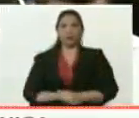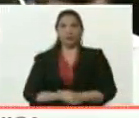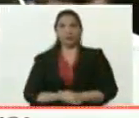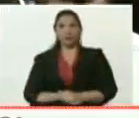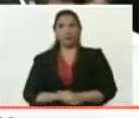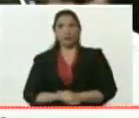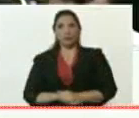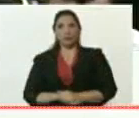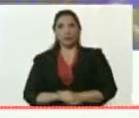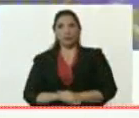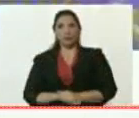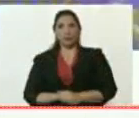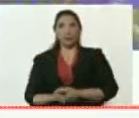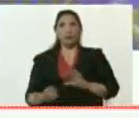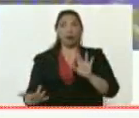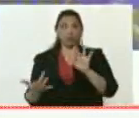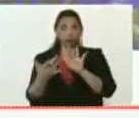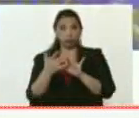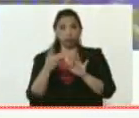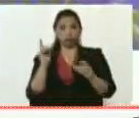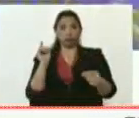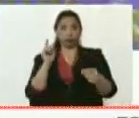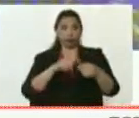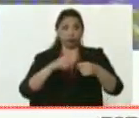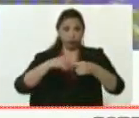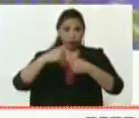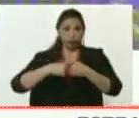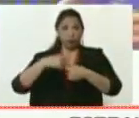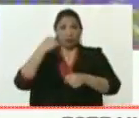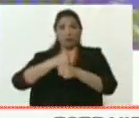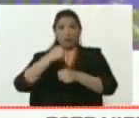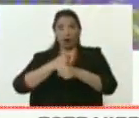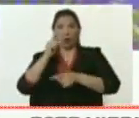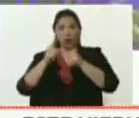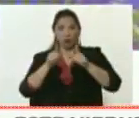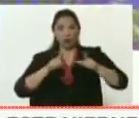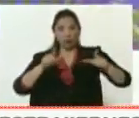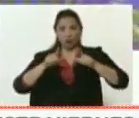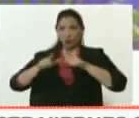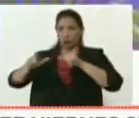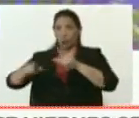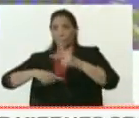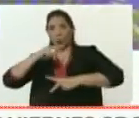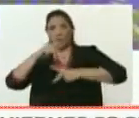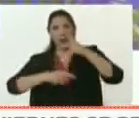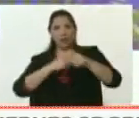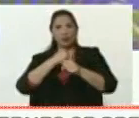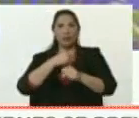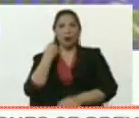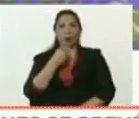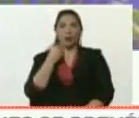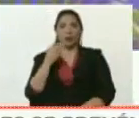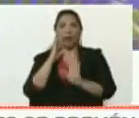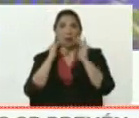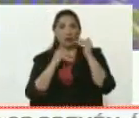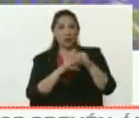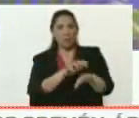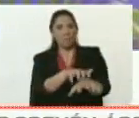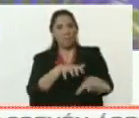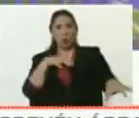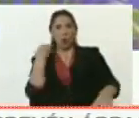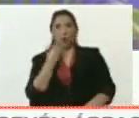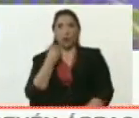el no acceso al empleo en algunos sectores. Está el programa Chamba Juvenil, que ya ha atendido a millones de